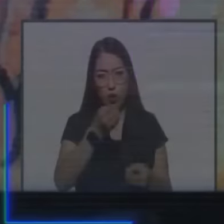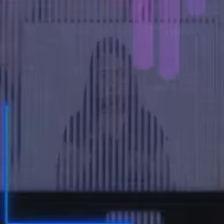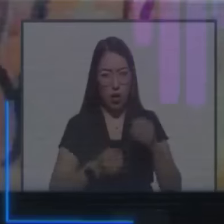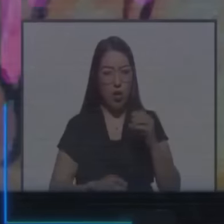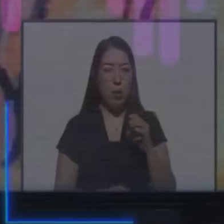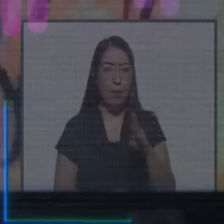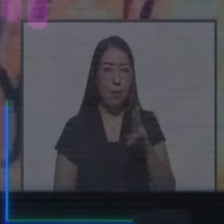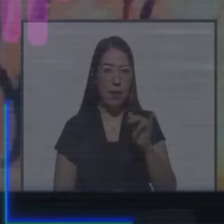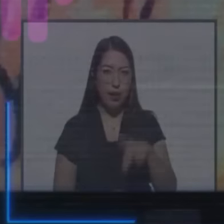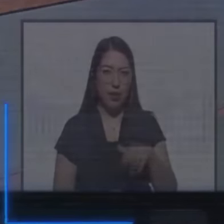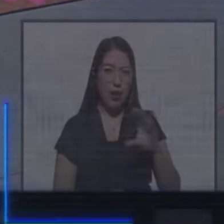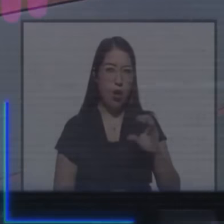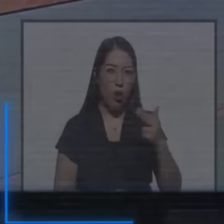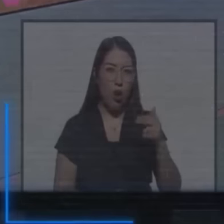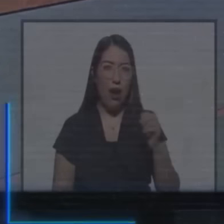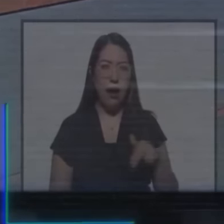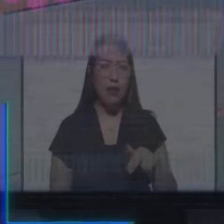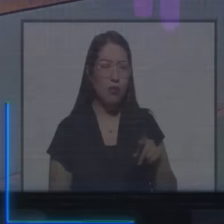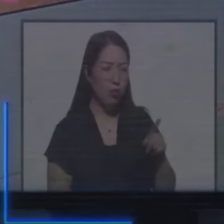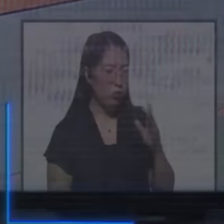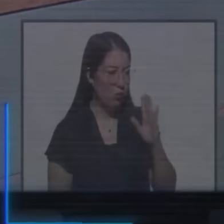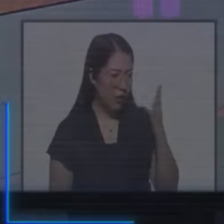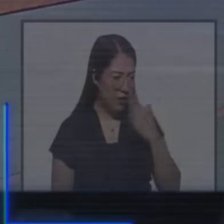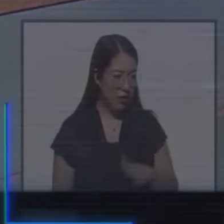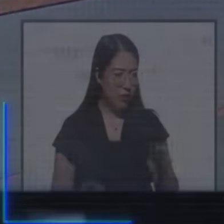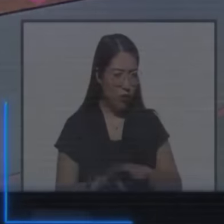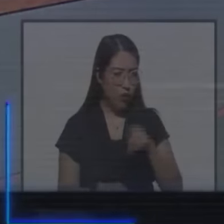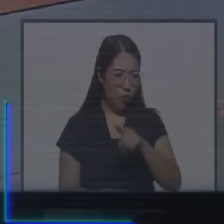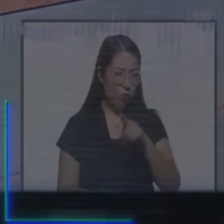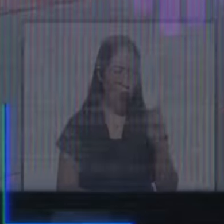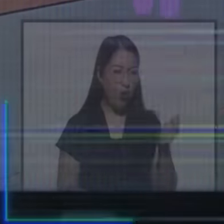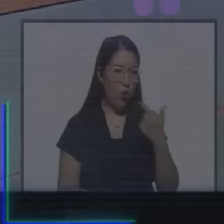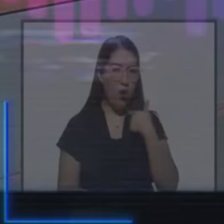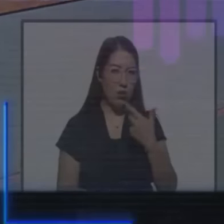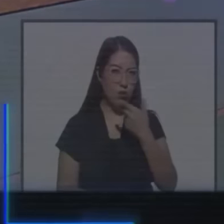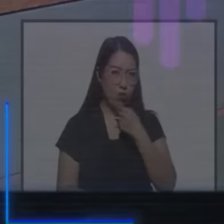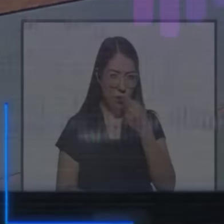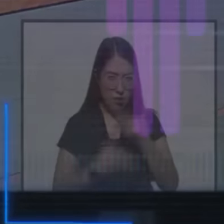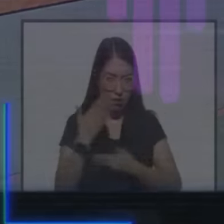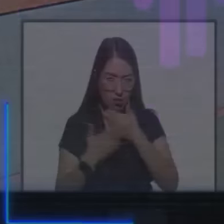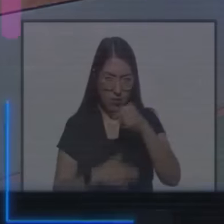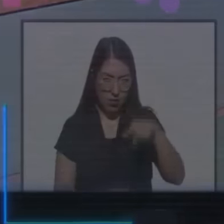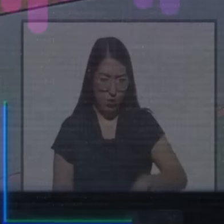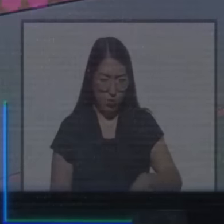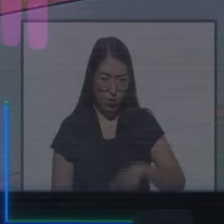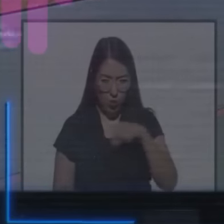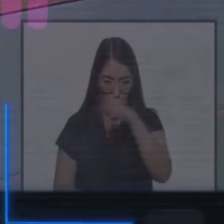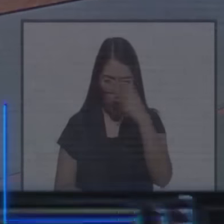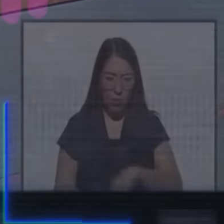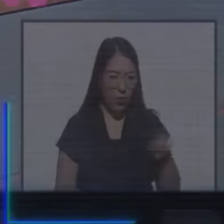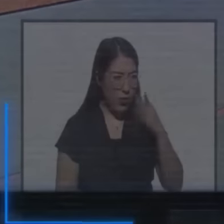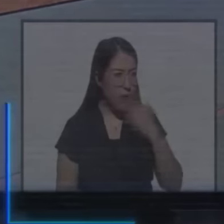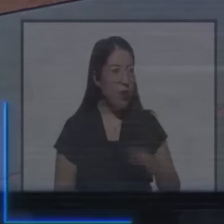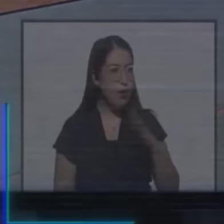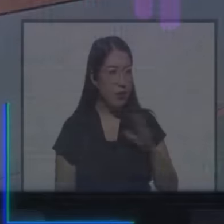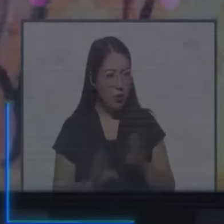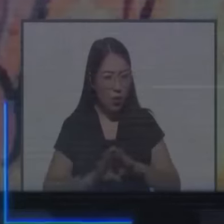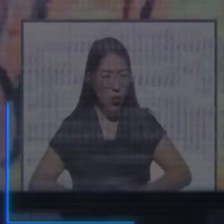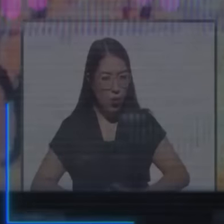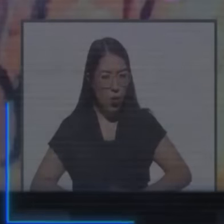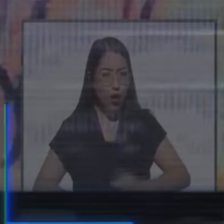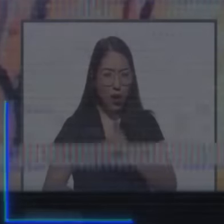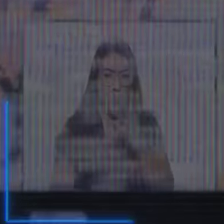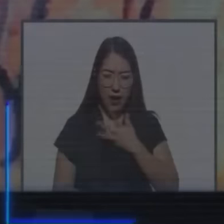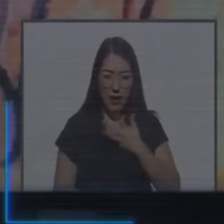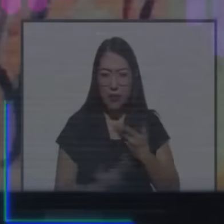Cogan. Tú has perfilado a este funcionario mexicano, exfuncionario mexicano, y nos has detallado incluso actitudes que tenía tanto